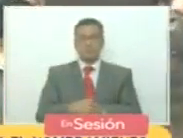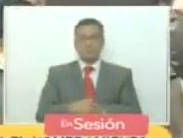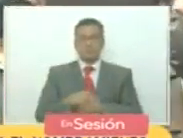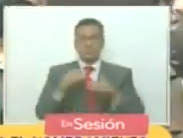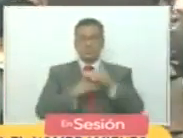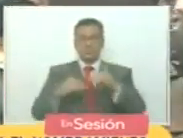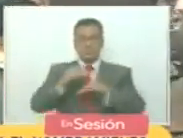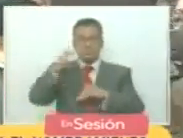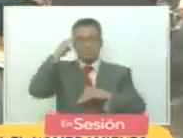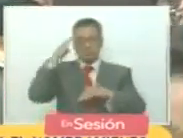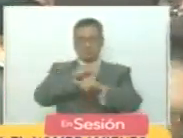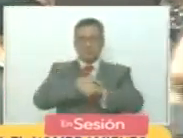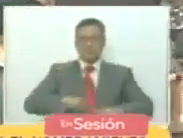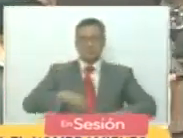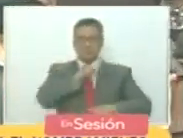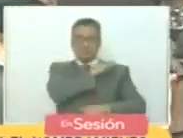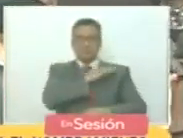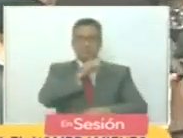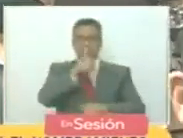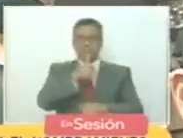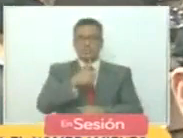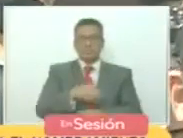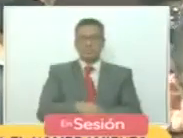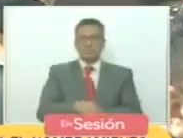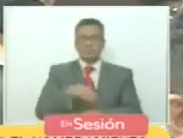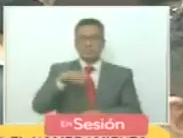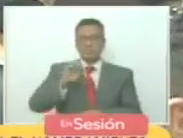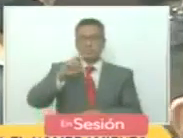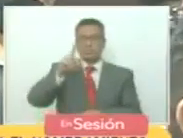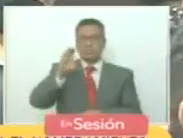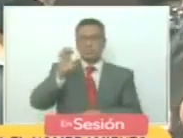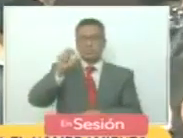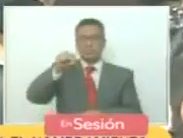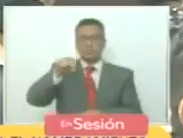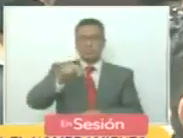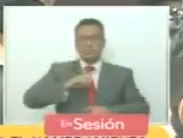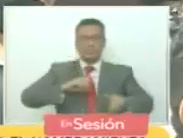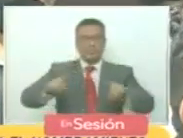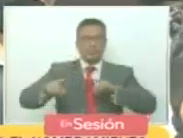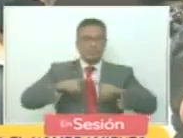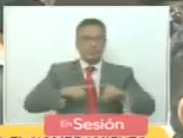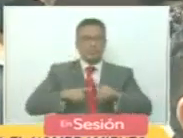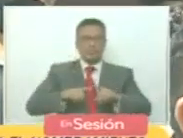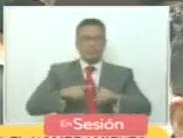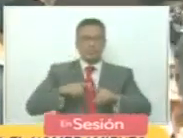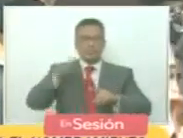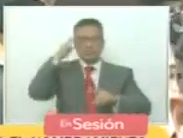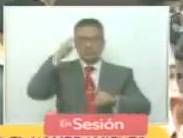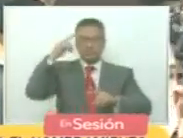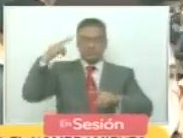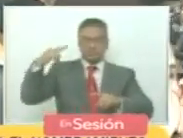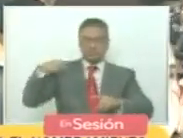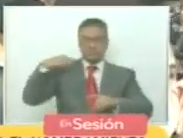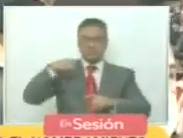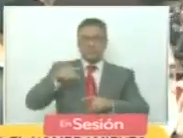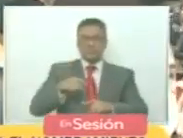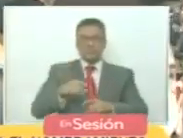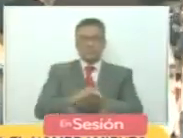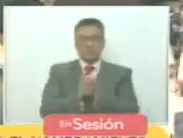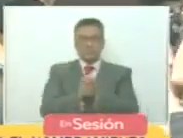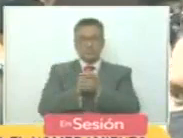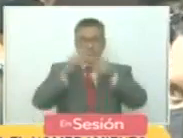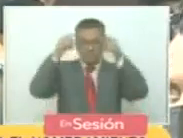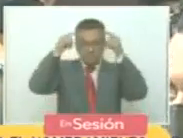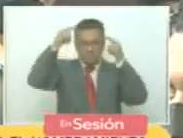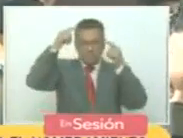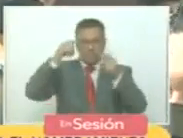Mayor teniente coronel, edecán coordinador de la Guardia de Honor de mi comandante Hugo